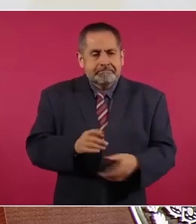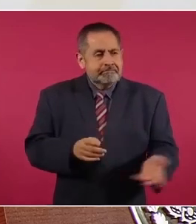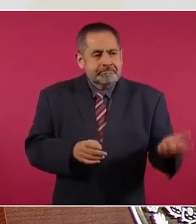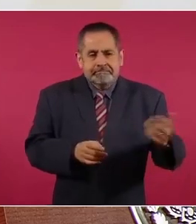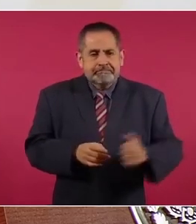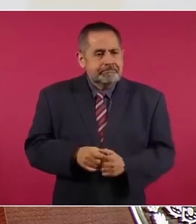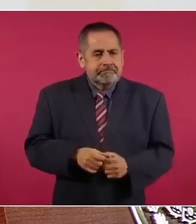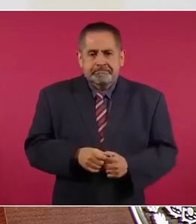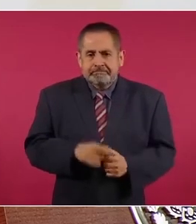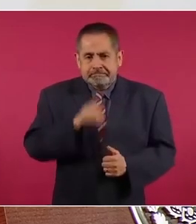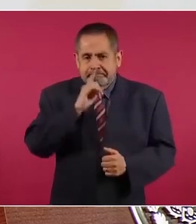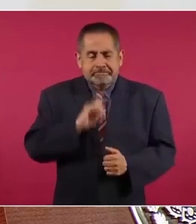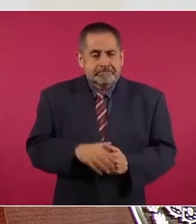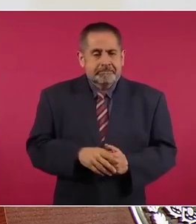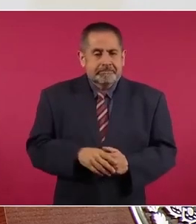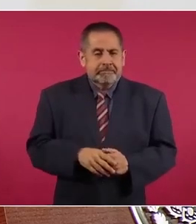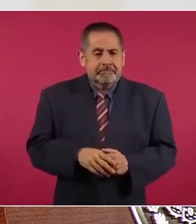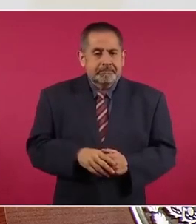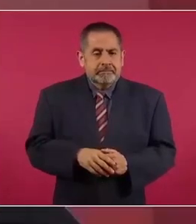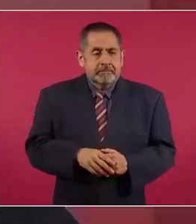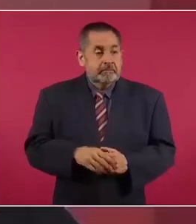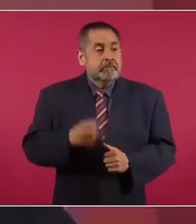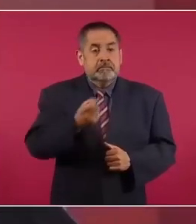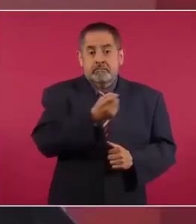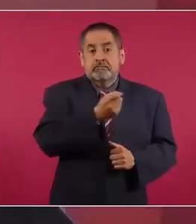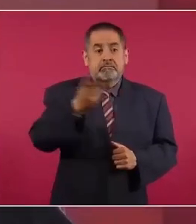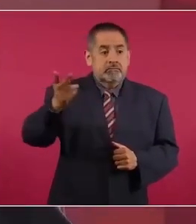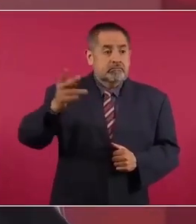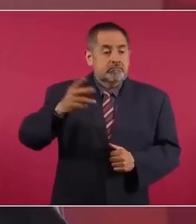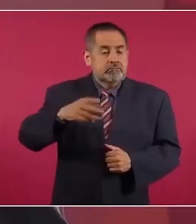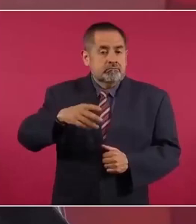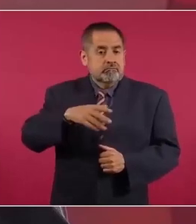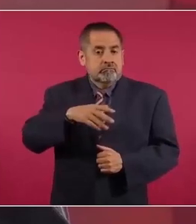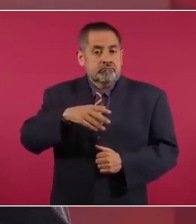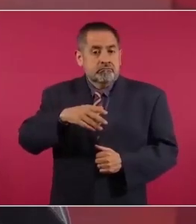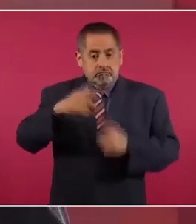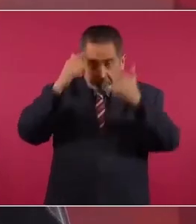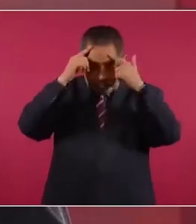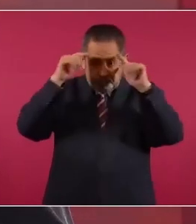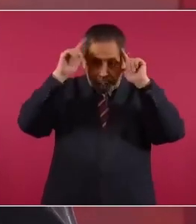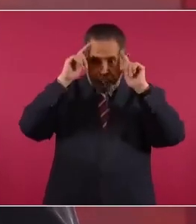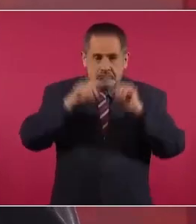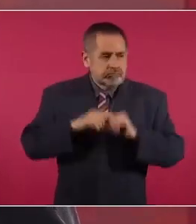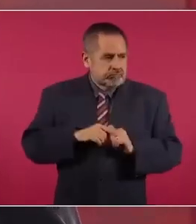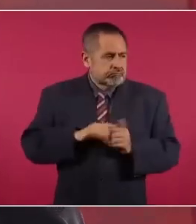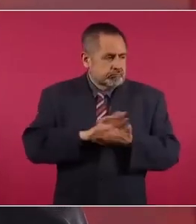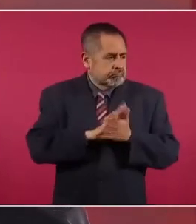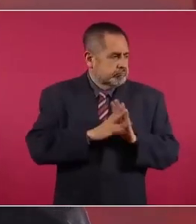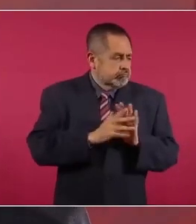y se prestaron algunos mandos de la Marina